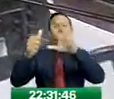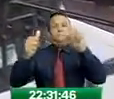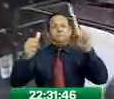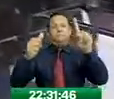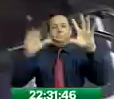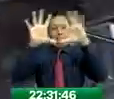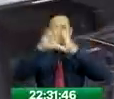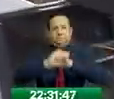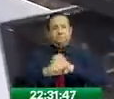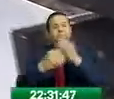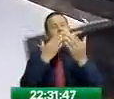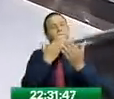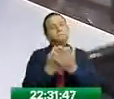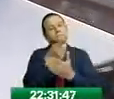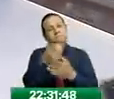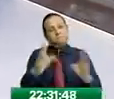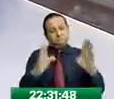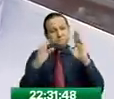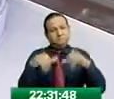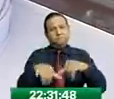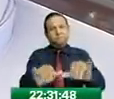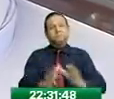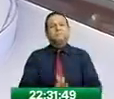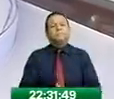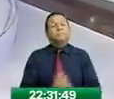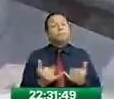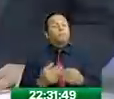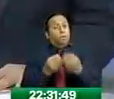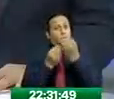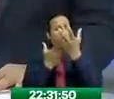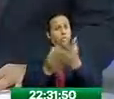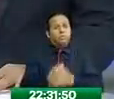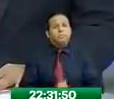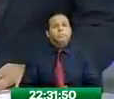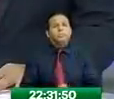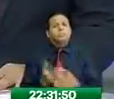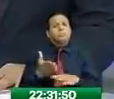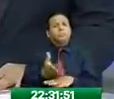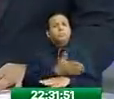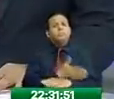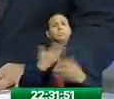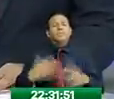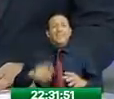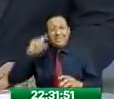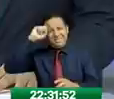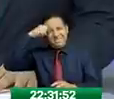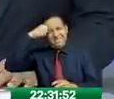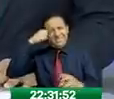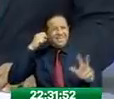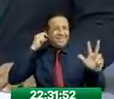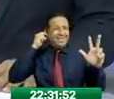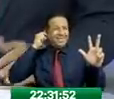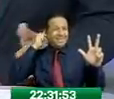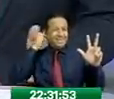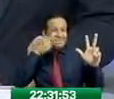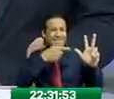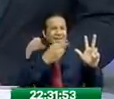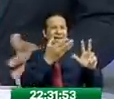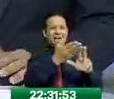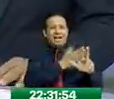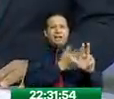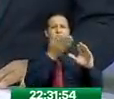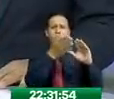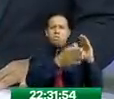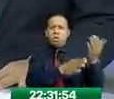Veintidós horas con 31 minutos, gracias por continuar en nuestra sintonía. Y una nota de seguimiento, se llevó a cabo el sepelio de las tres menores de edad junto a su padre, quien las envenenó